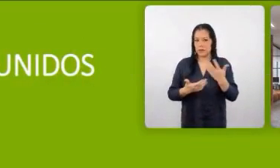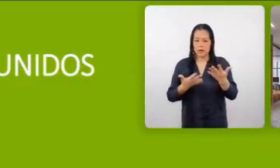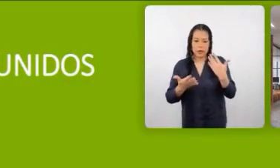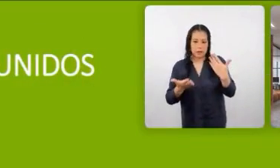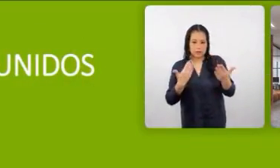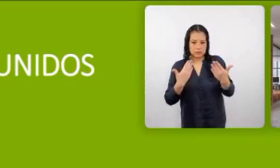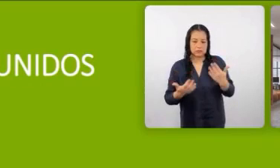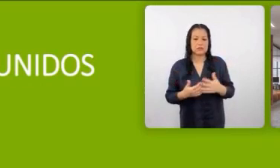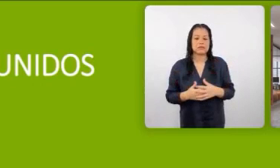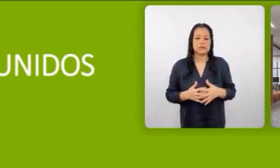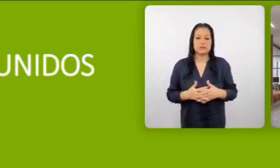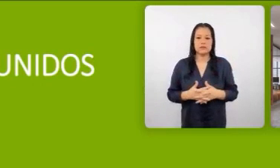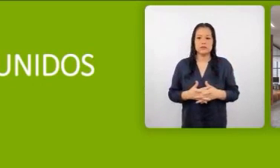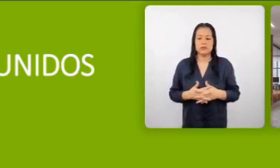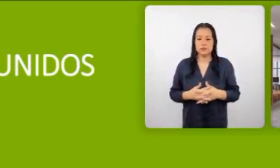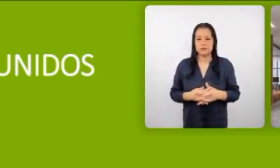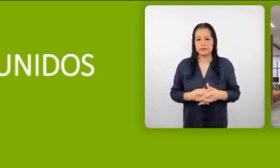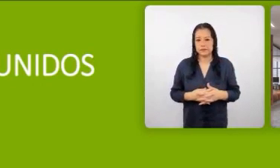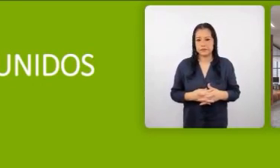dado